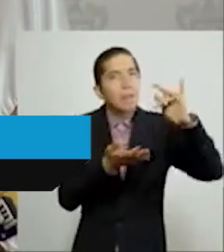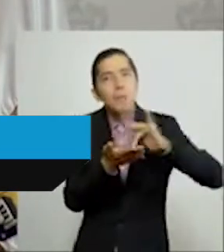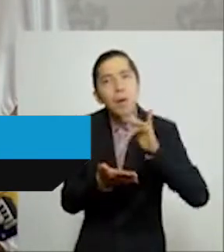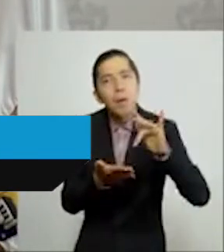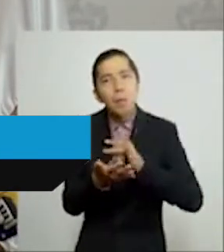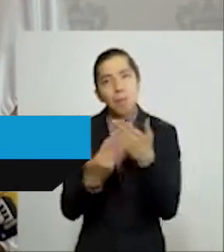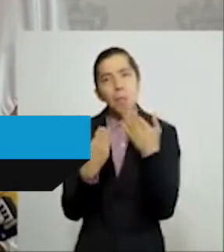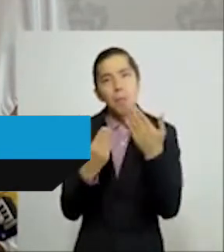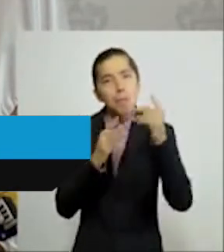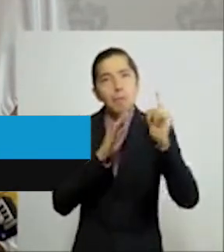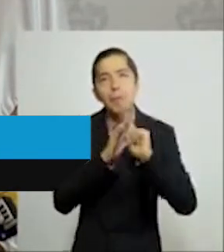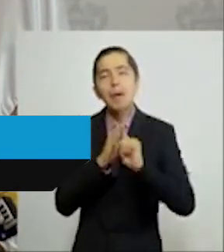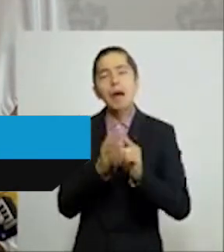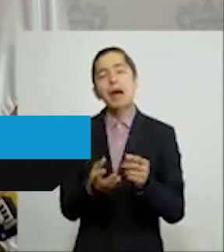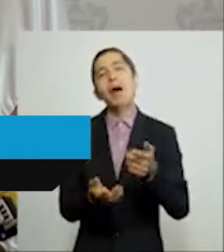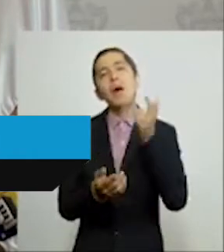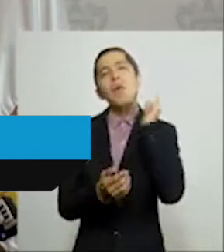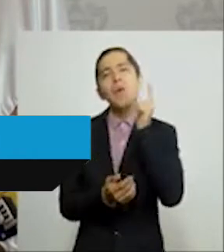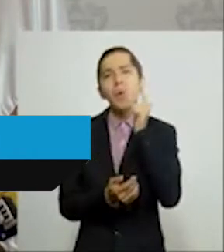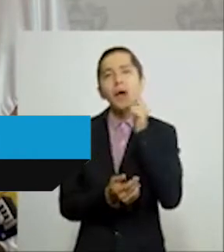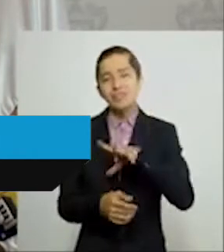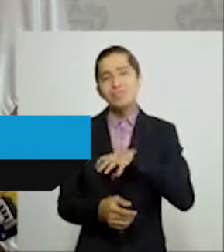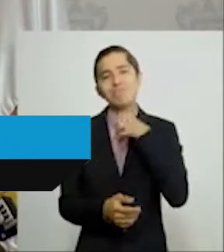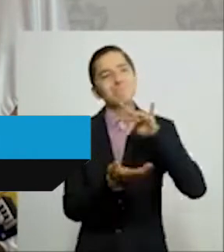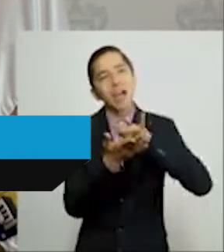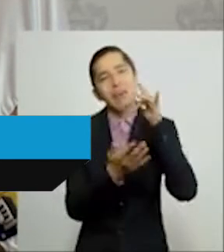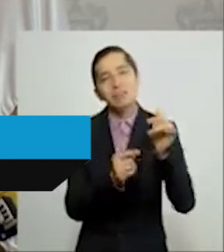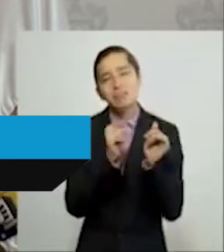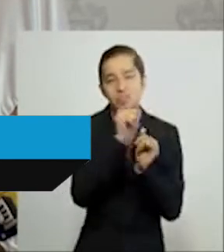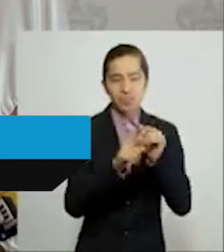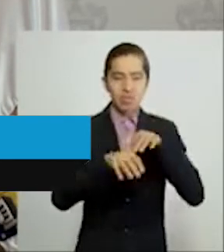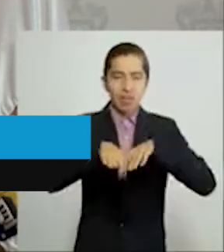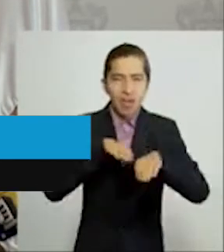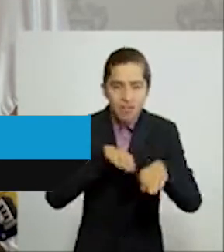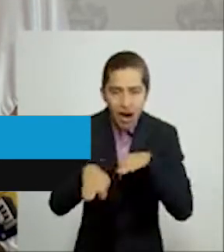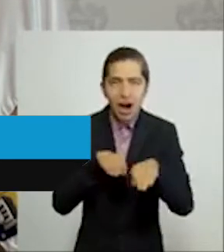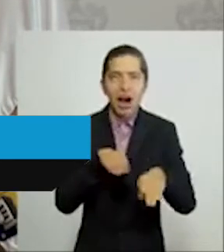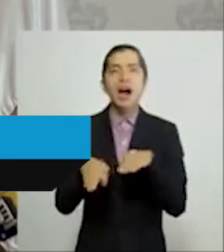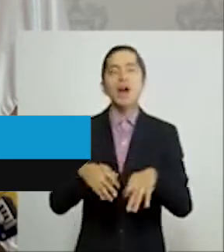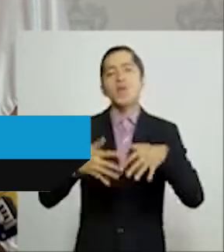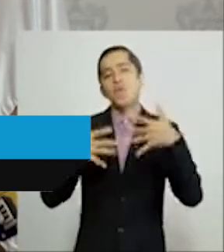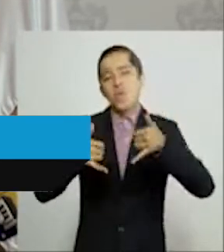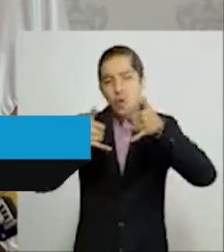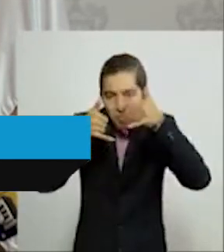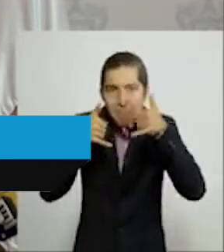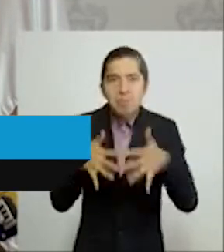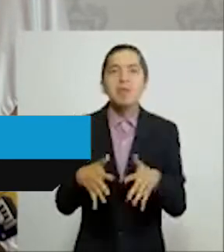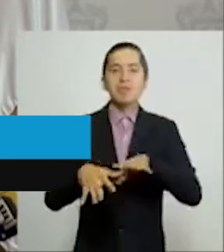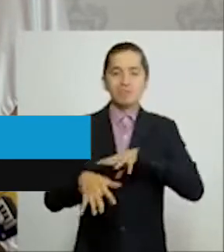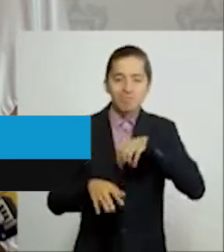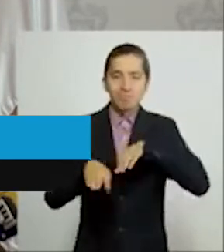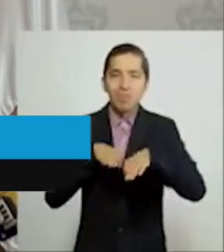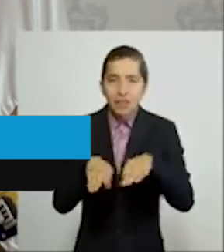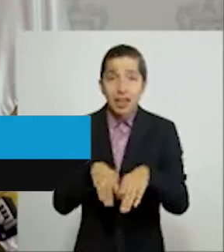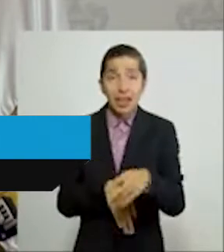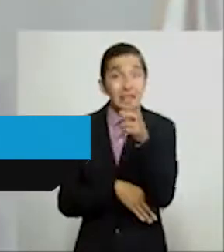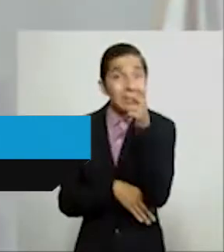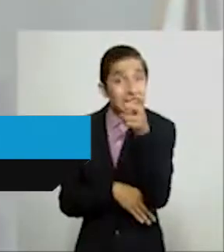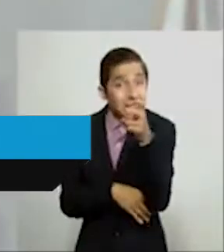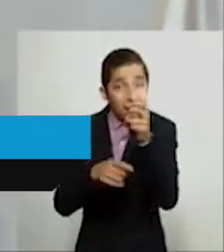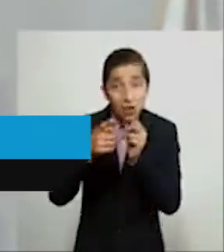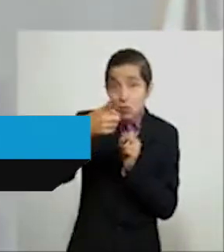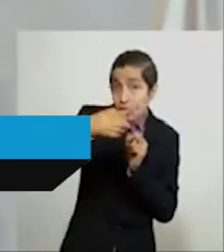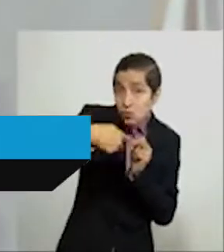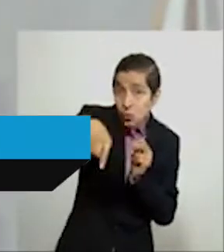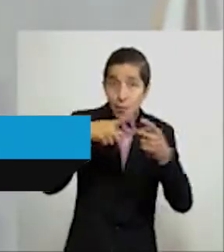de su frente. Por eso, a todos ustedes, paisanas, paisanos, mujeres y hombres de bien, les expreso